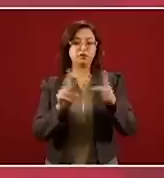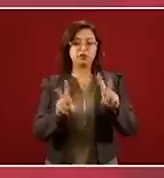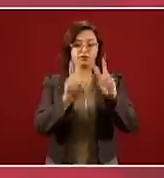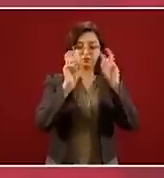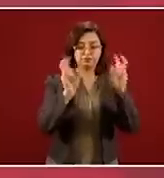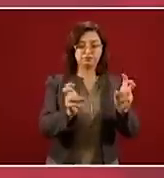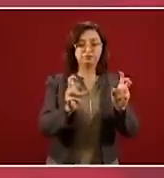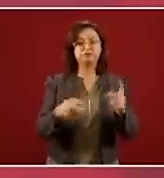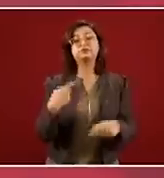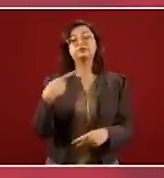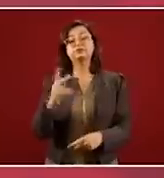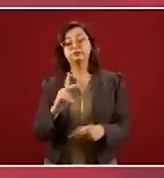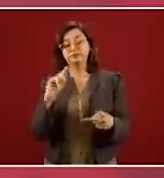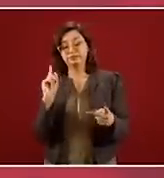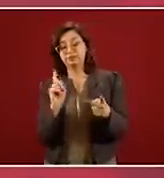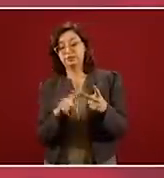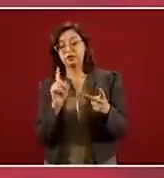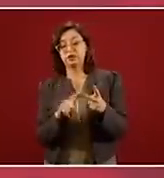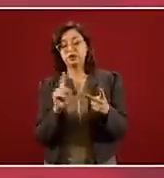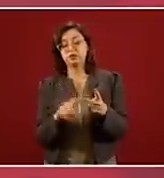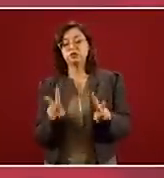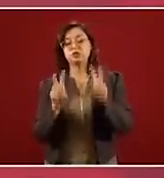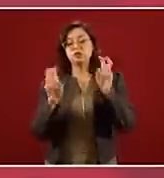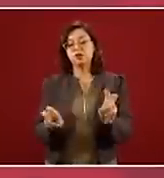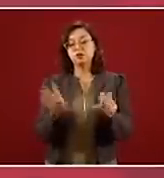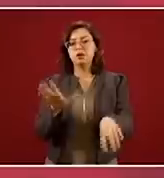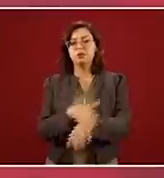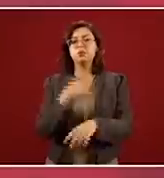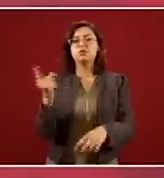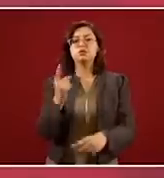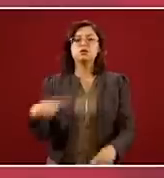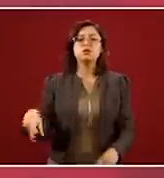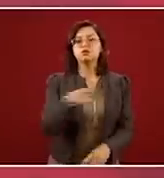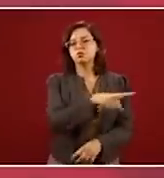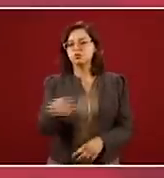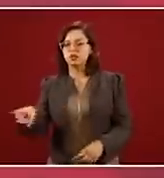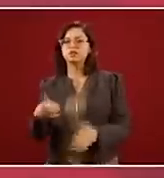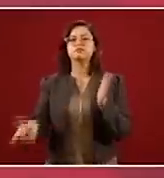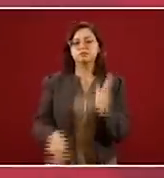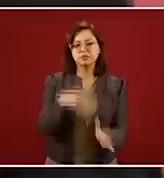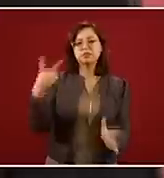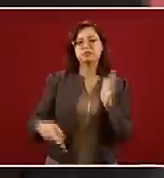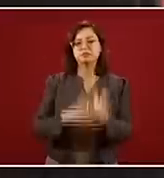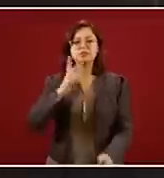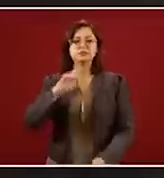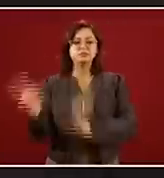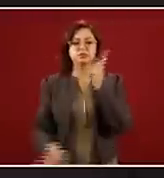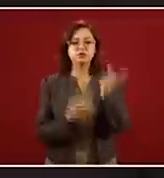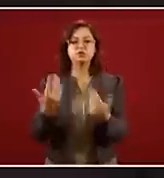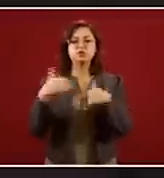ustedes han estado haciendo preguntas sobre